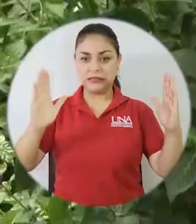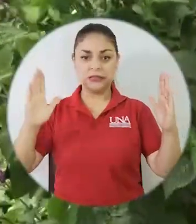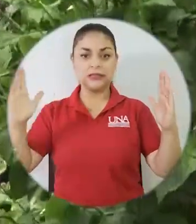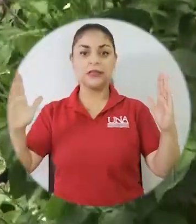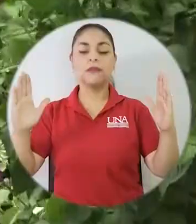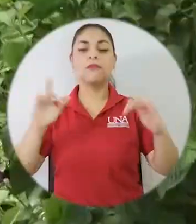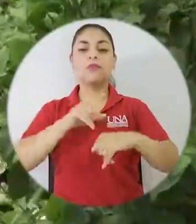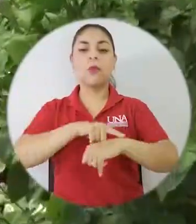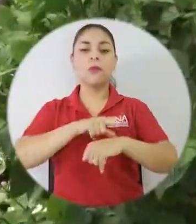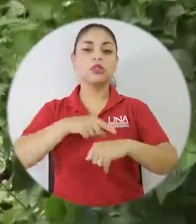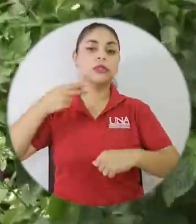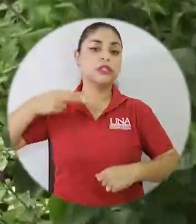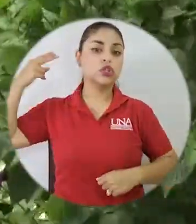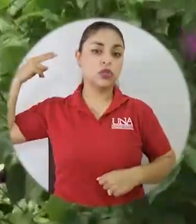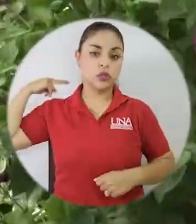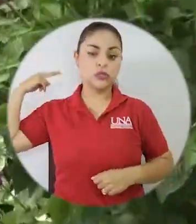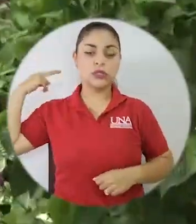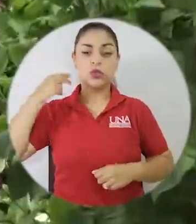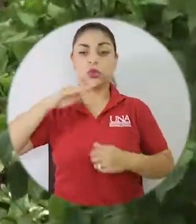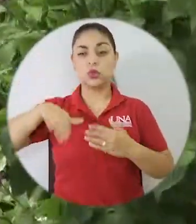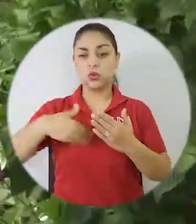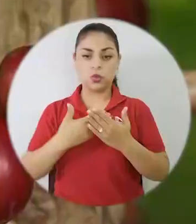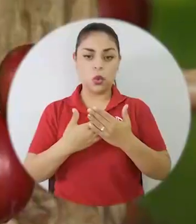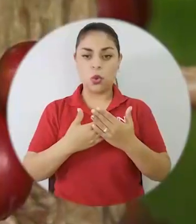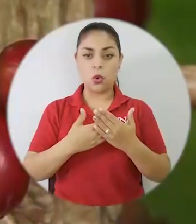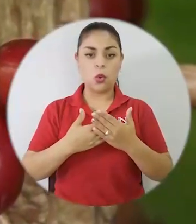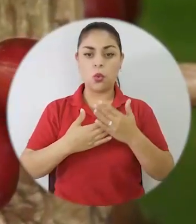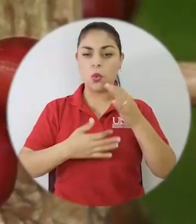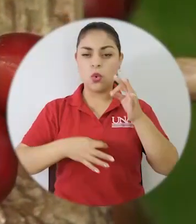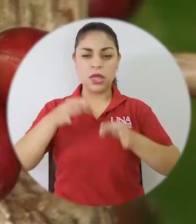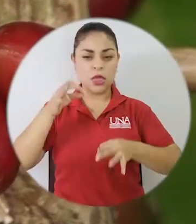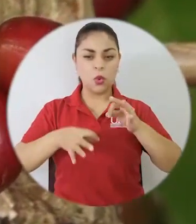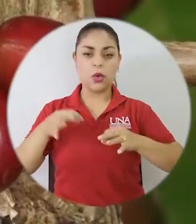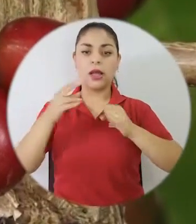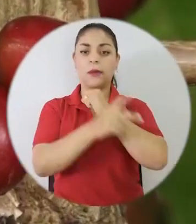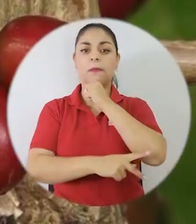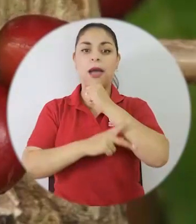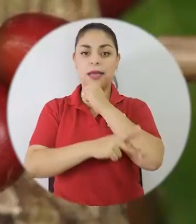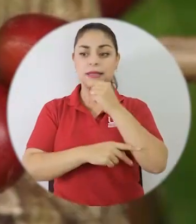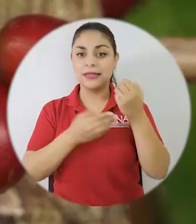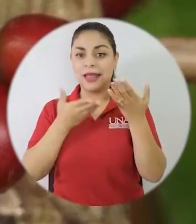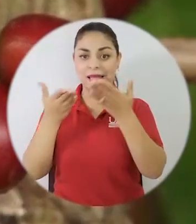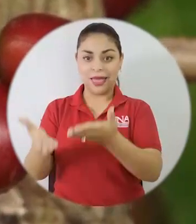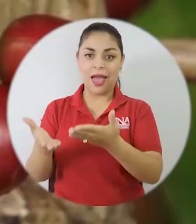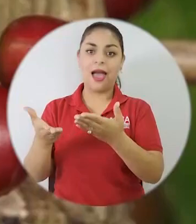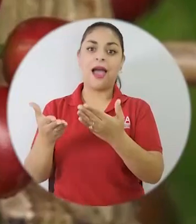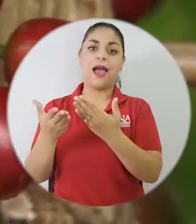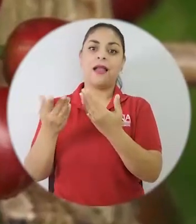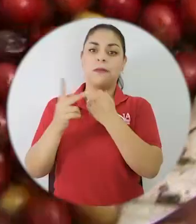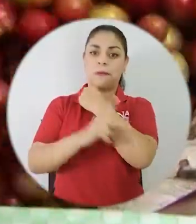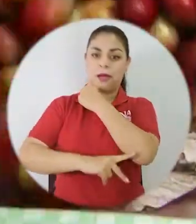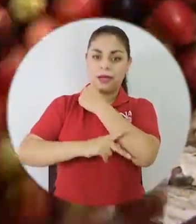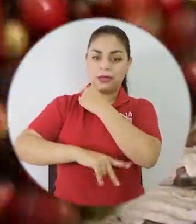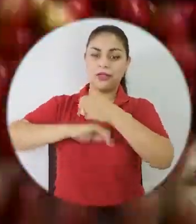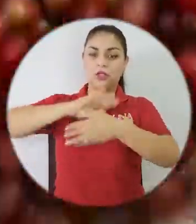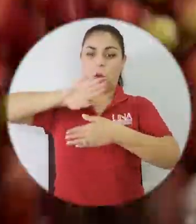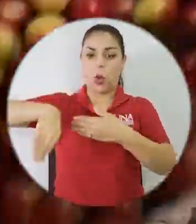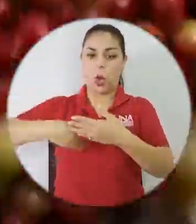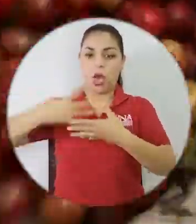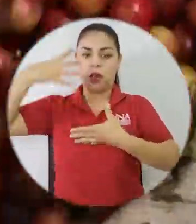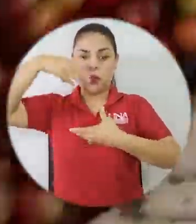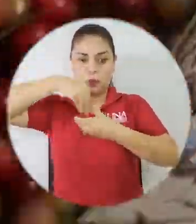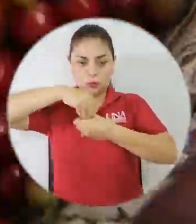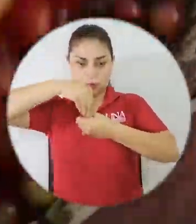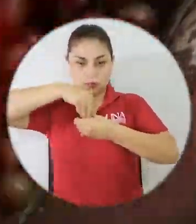marco jurídico institucional del país, que le da el contenido al Estado y a las aspiraciones de